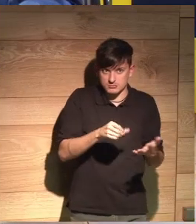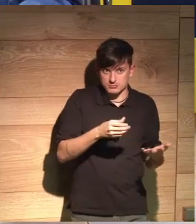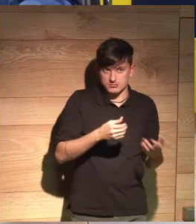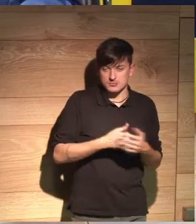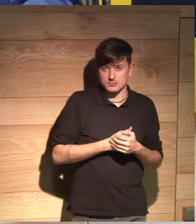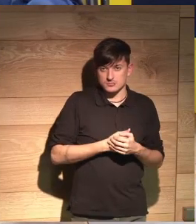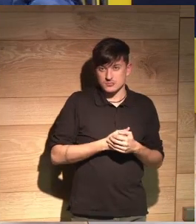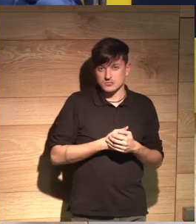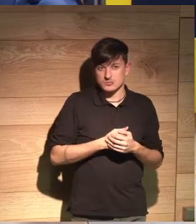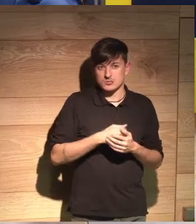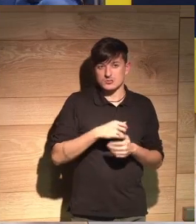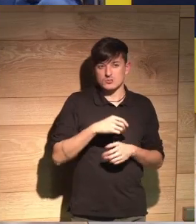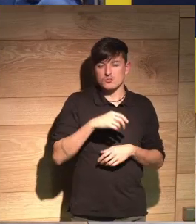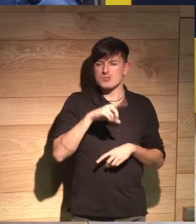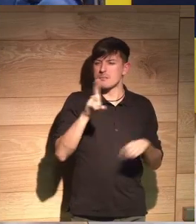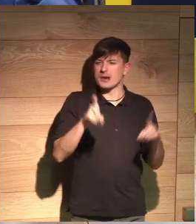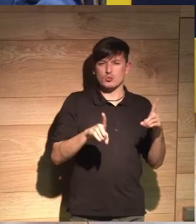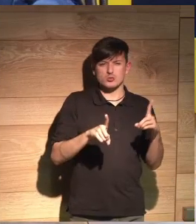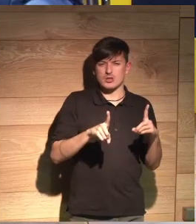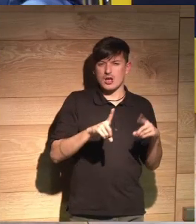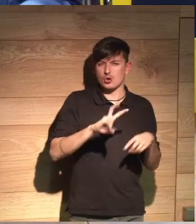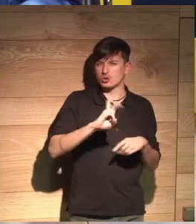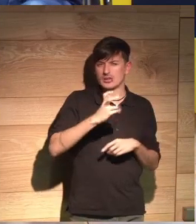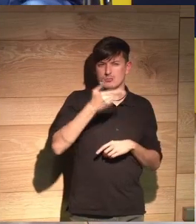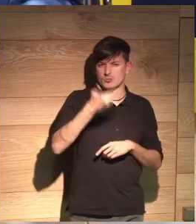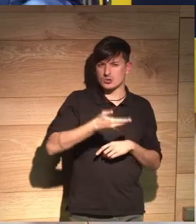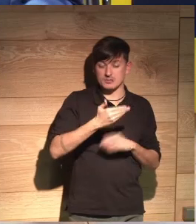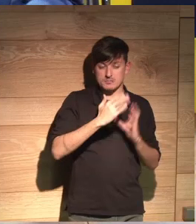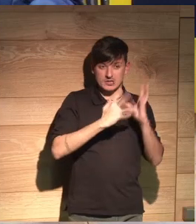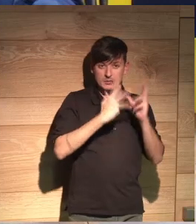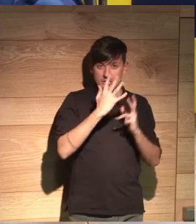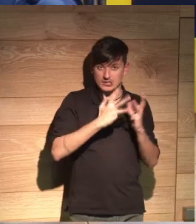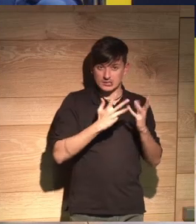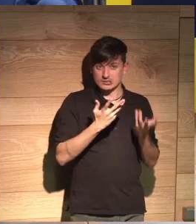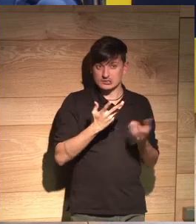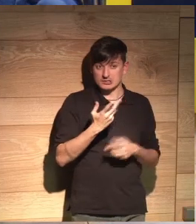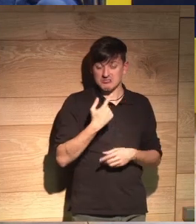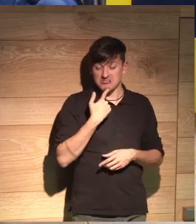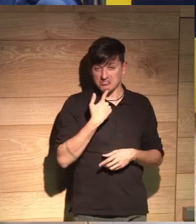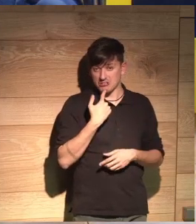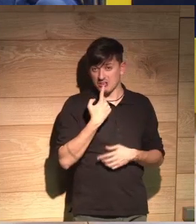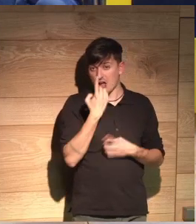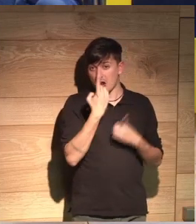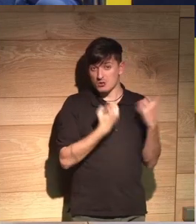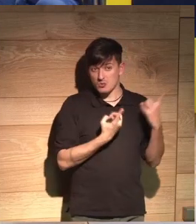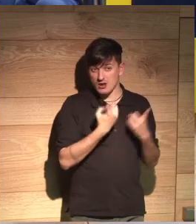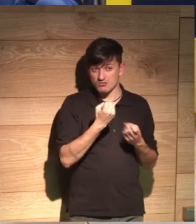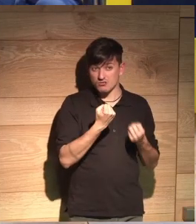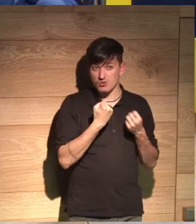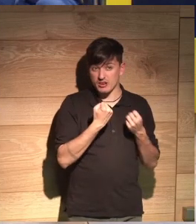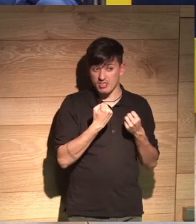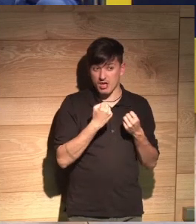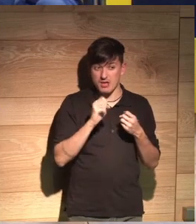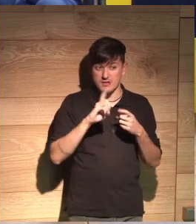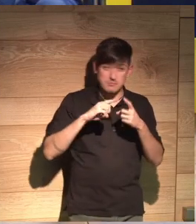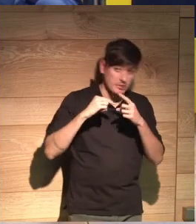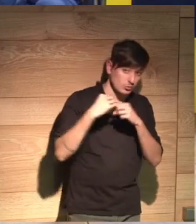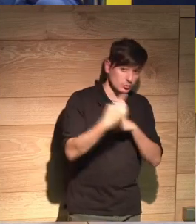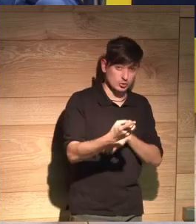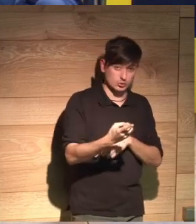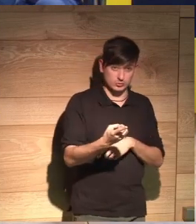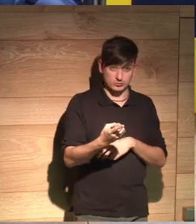toda una pregunta muy importante matemática es que algunas de esas fuerzas de repulsión se dice de repulsión